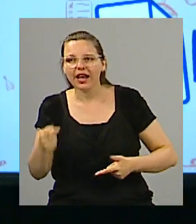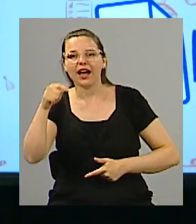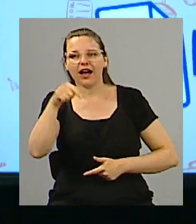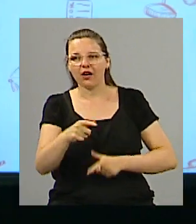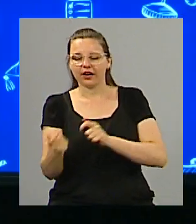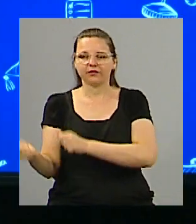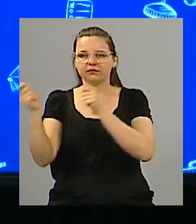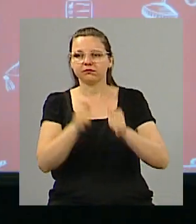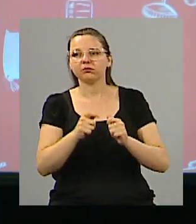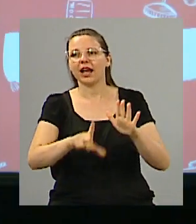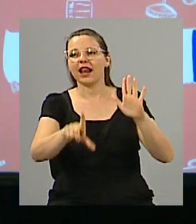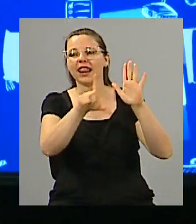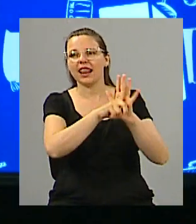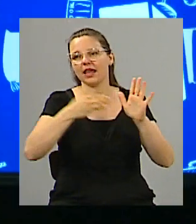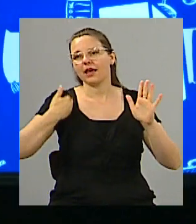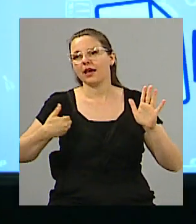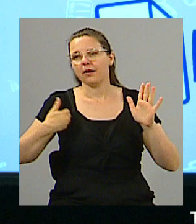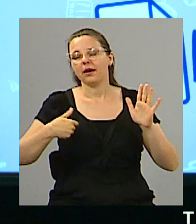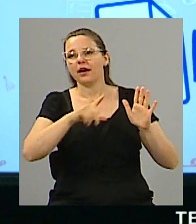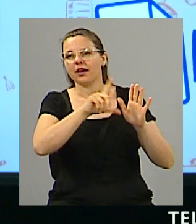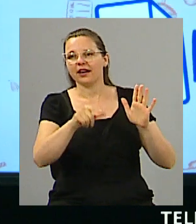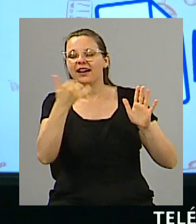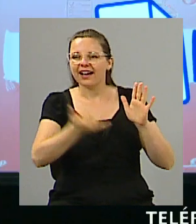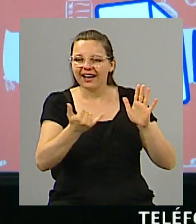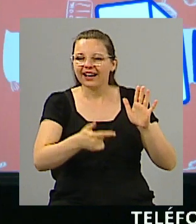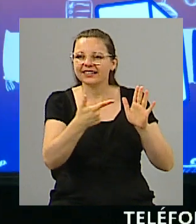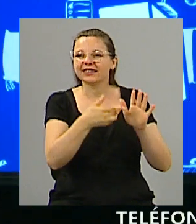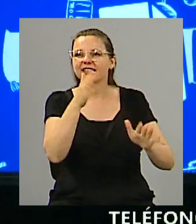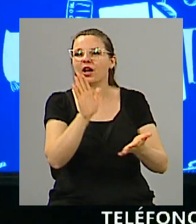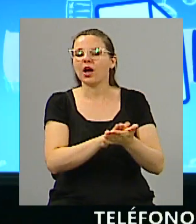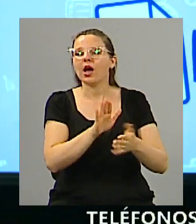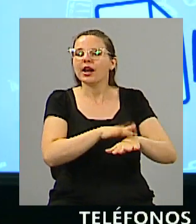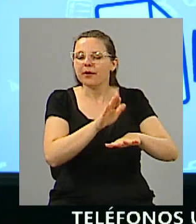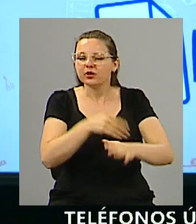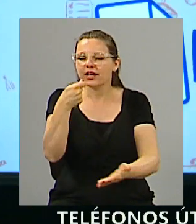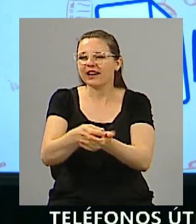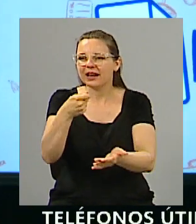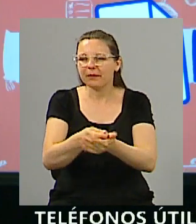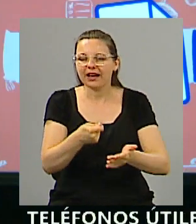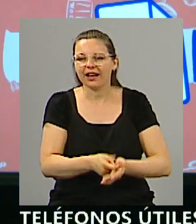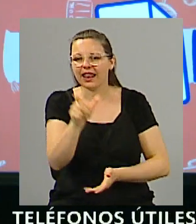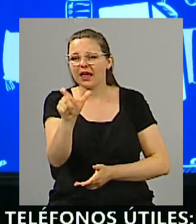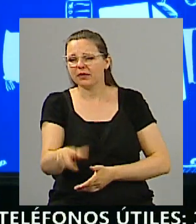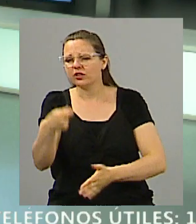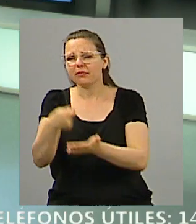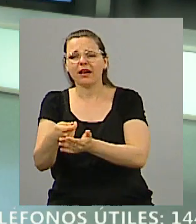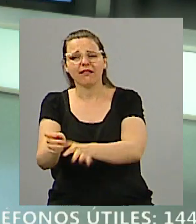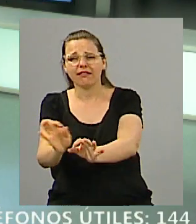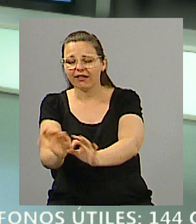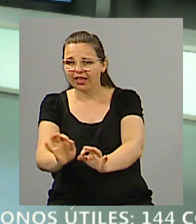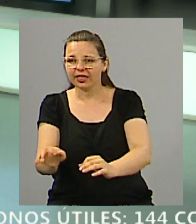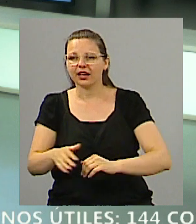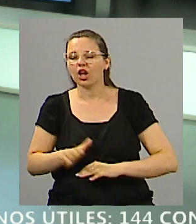tenemos leyes en el país que se hacen cargo de todo el tratamiento y eso hace que la persona no tenga que pagar nada. Uh-huh. Pero tenemos